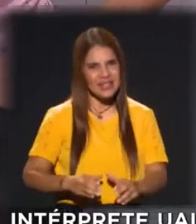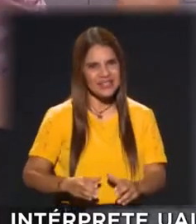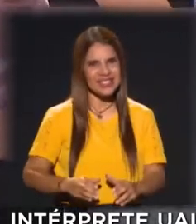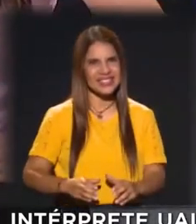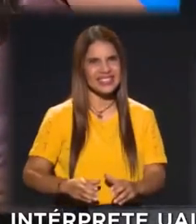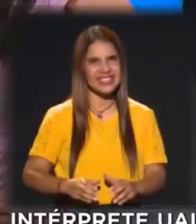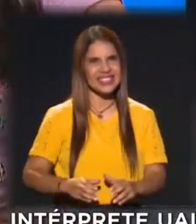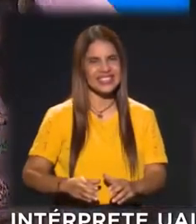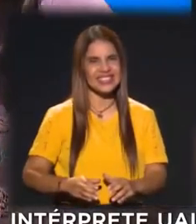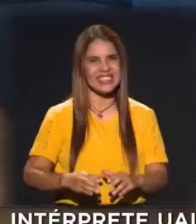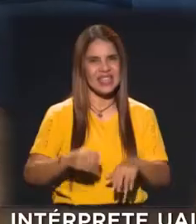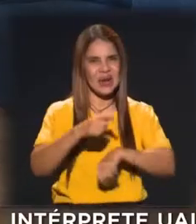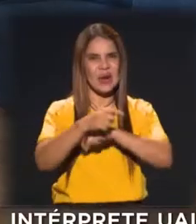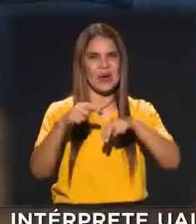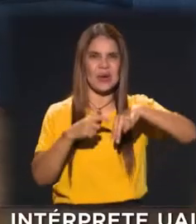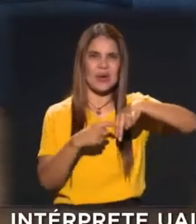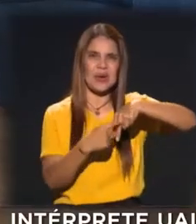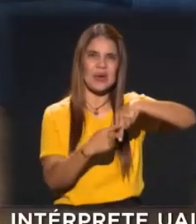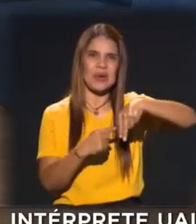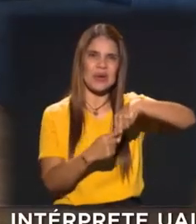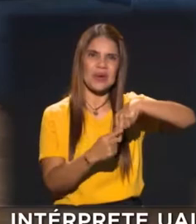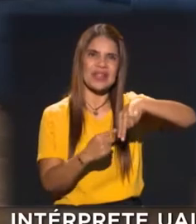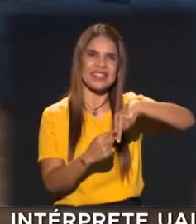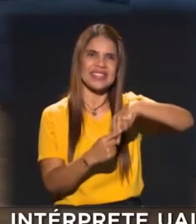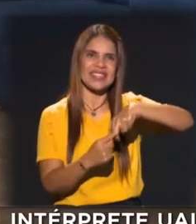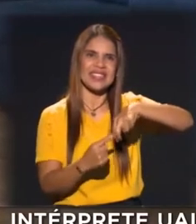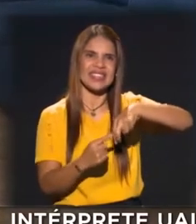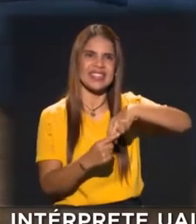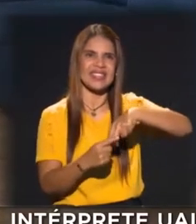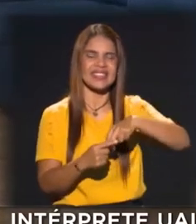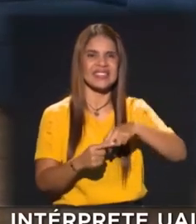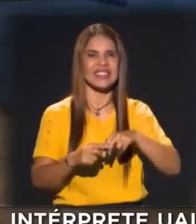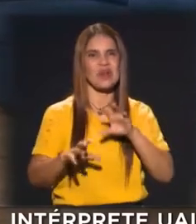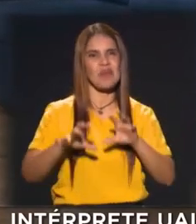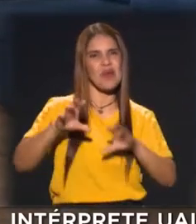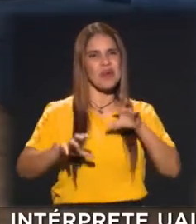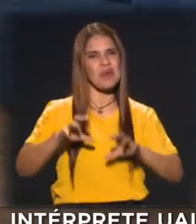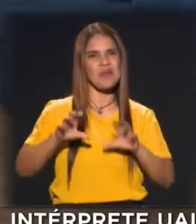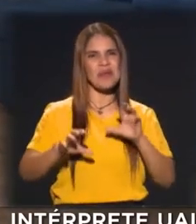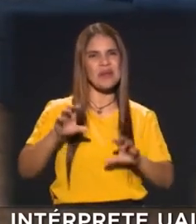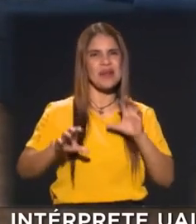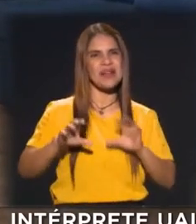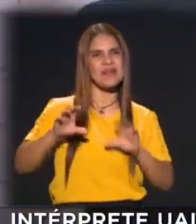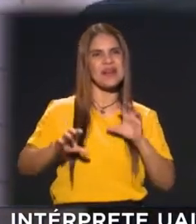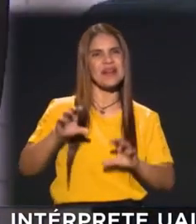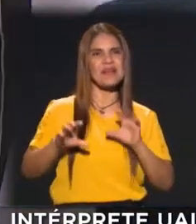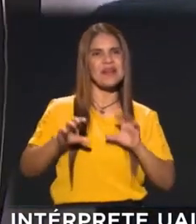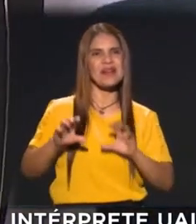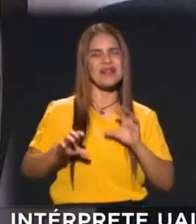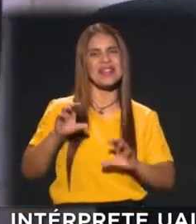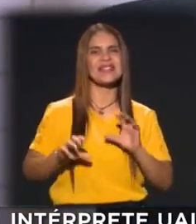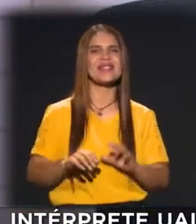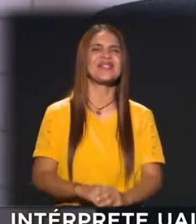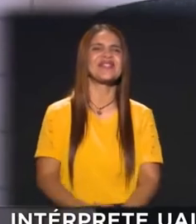bajamos, flexiono rodilla, bajamos, sacúdalo, sacúdalo, muévalo, derecha,